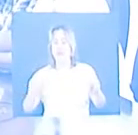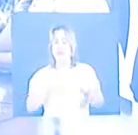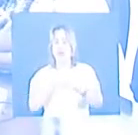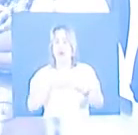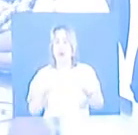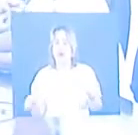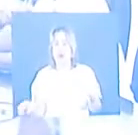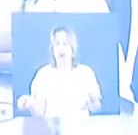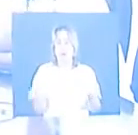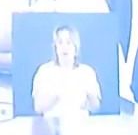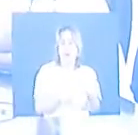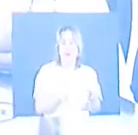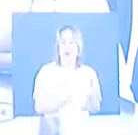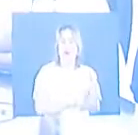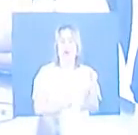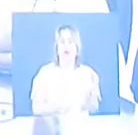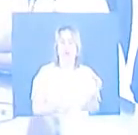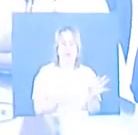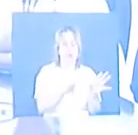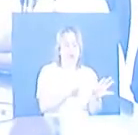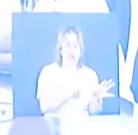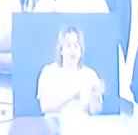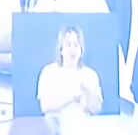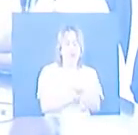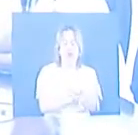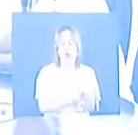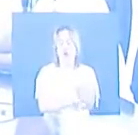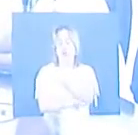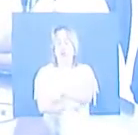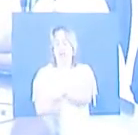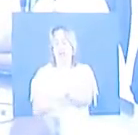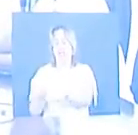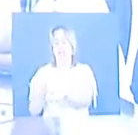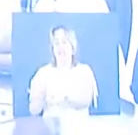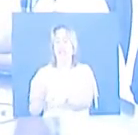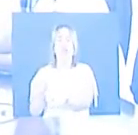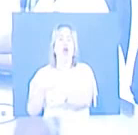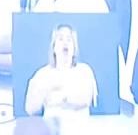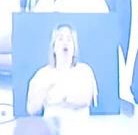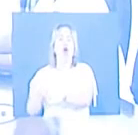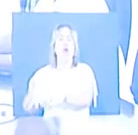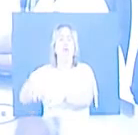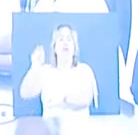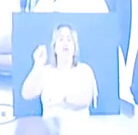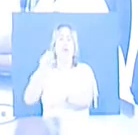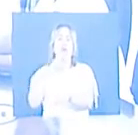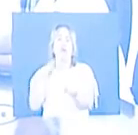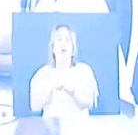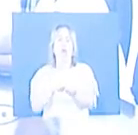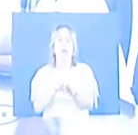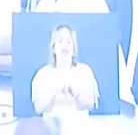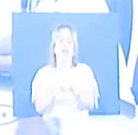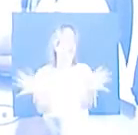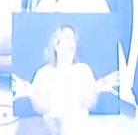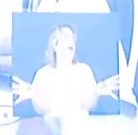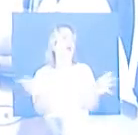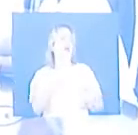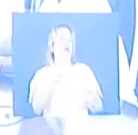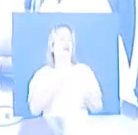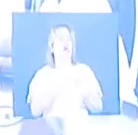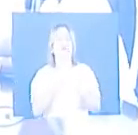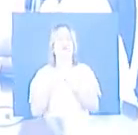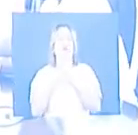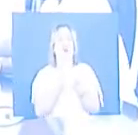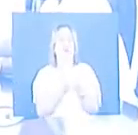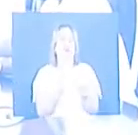aquí es esta propuesta de las agendas integradas de los sistemas de medios de comunicación de Santiago de Cuba. Espero que